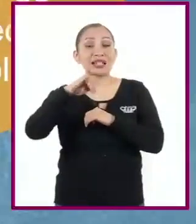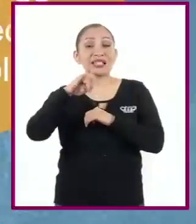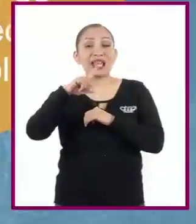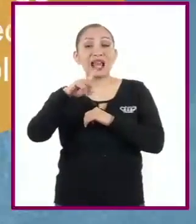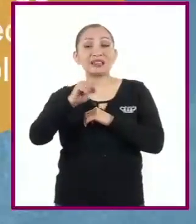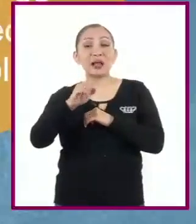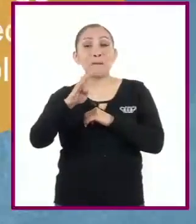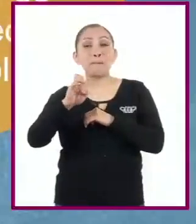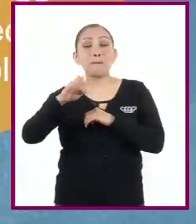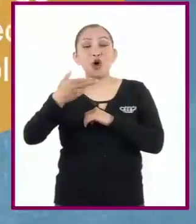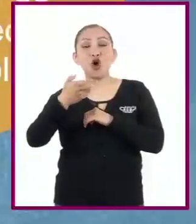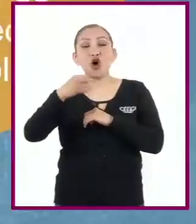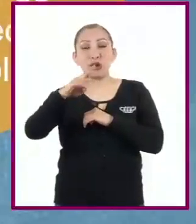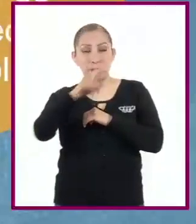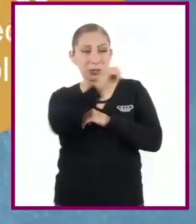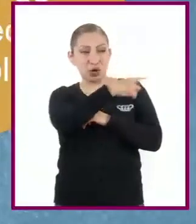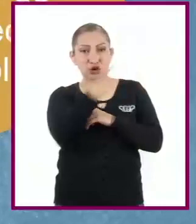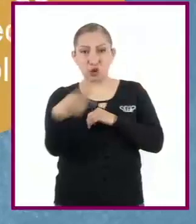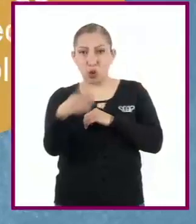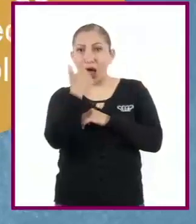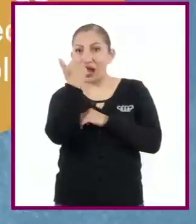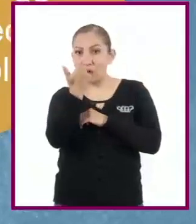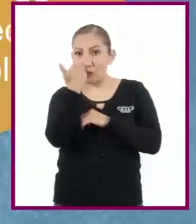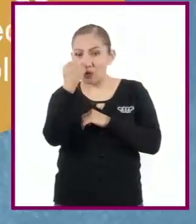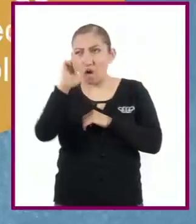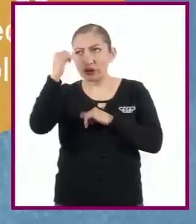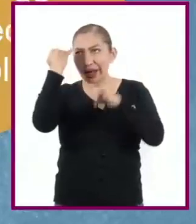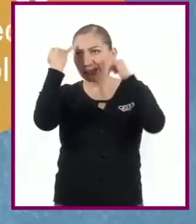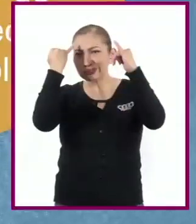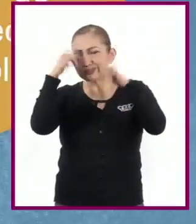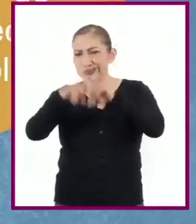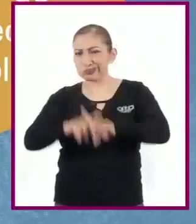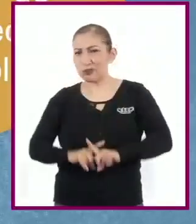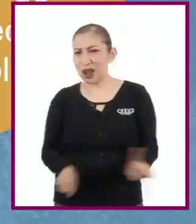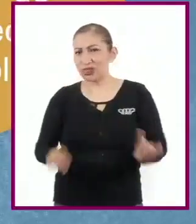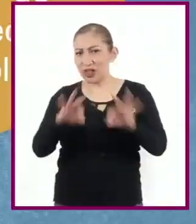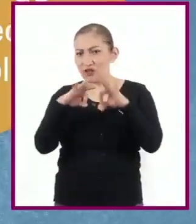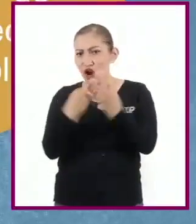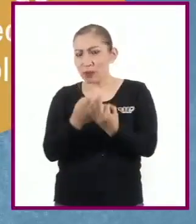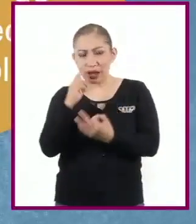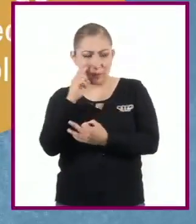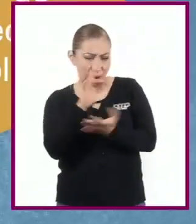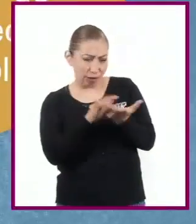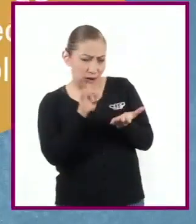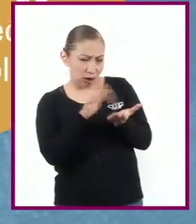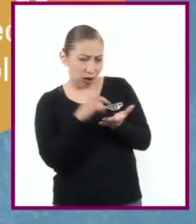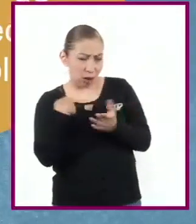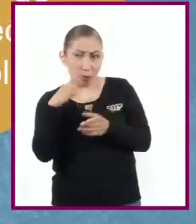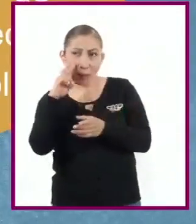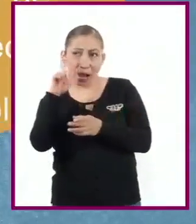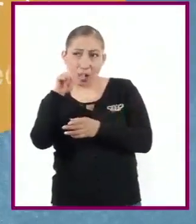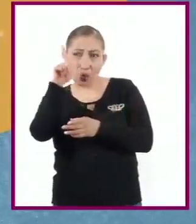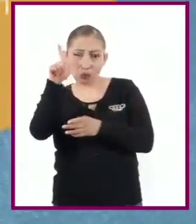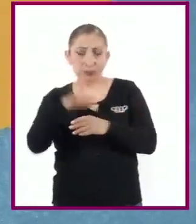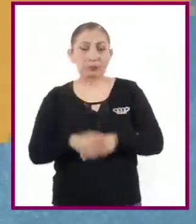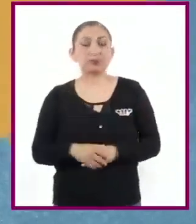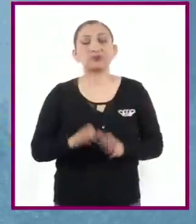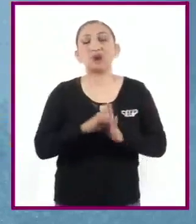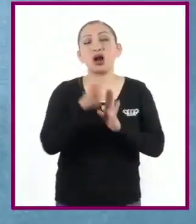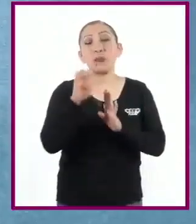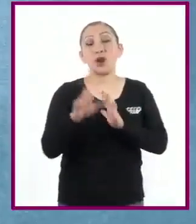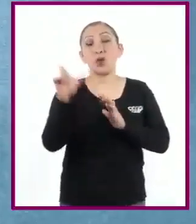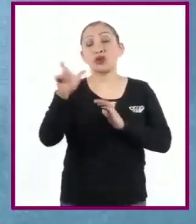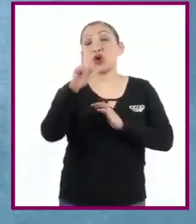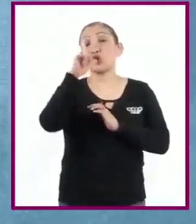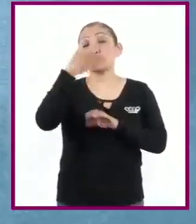Bohr, estudiante de Rutherford, desarrollara otro modelo atómico a partir de las observaciones de fenómenos luminosos, como cuando